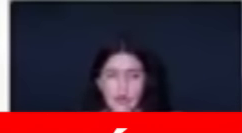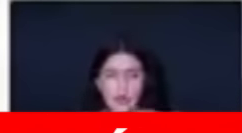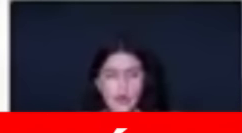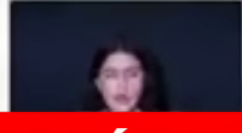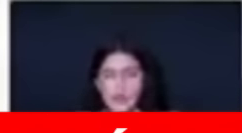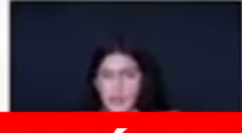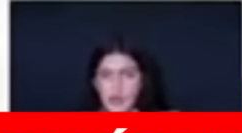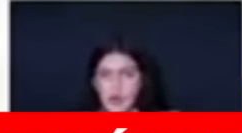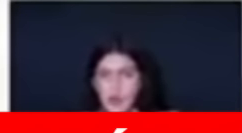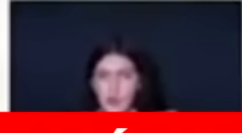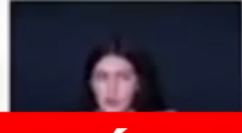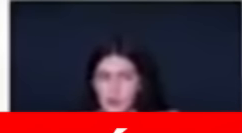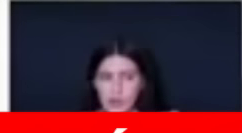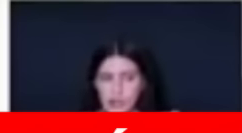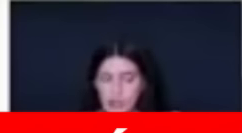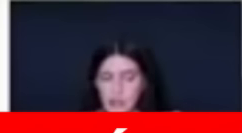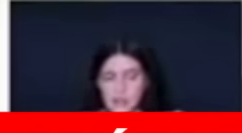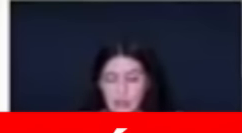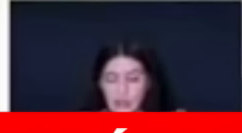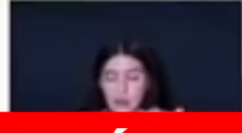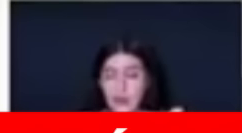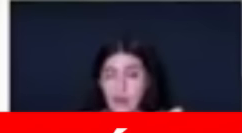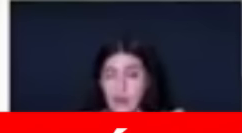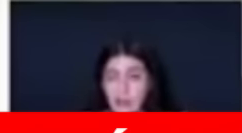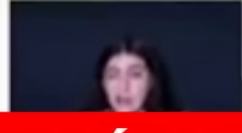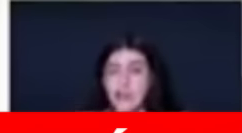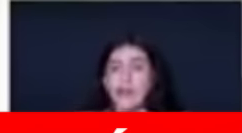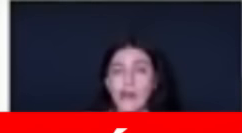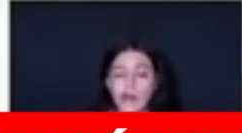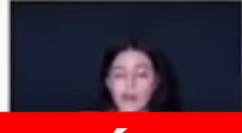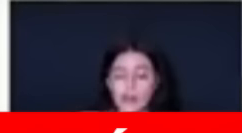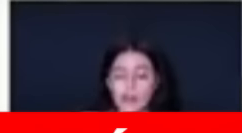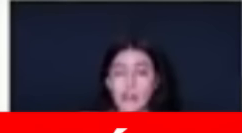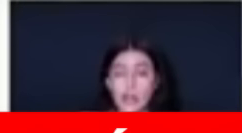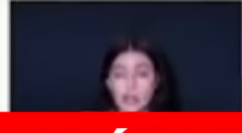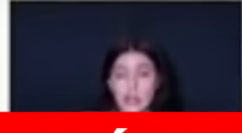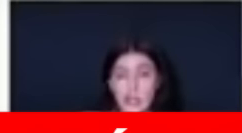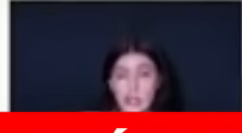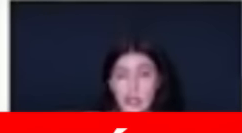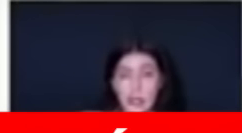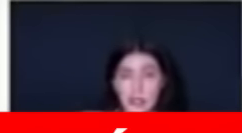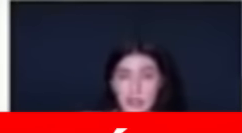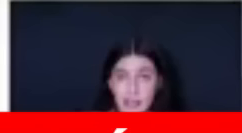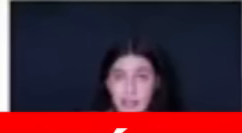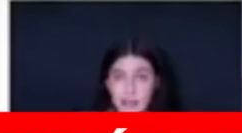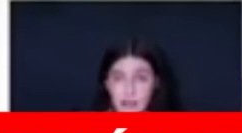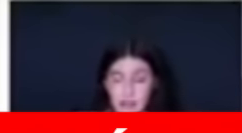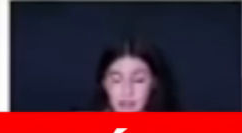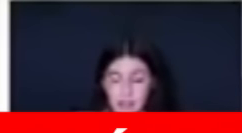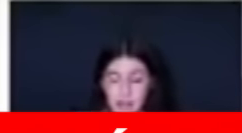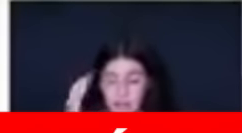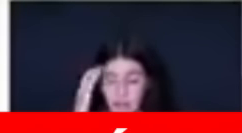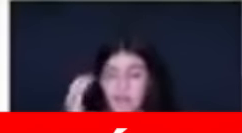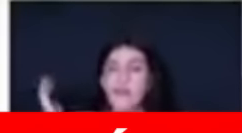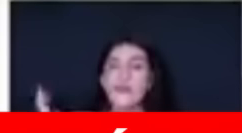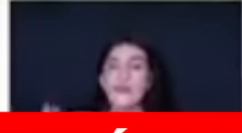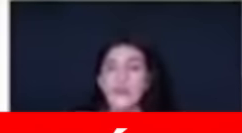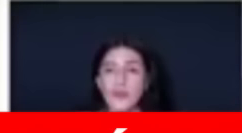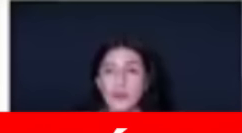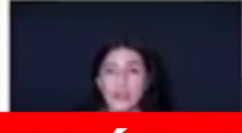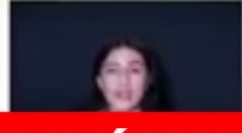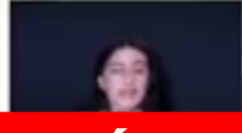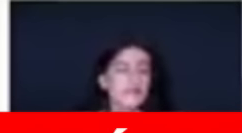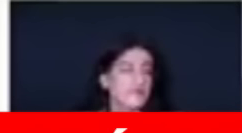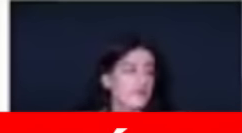es un aliado, sino que es quien toma las decisiones. Por eso actúan a sus